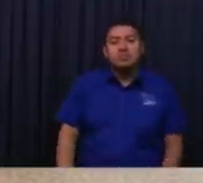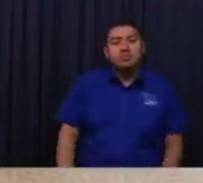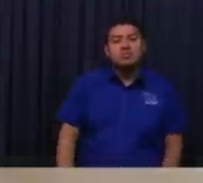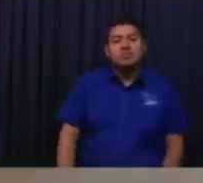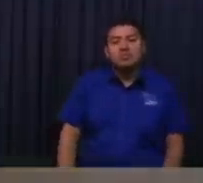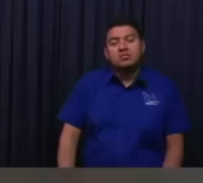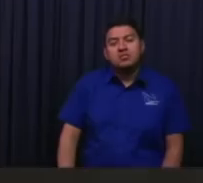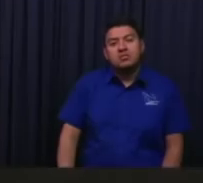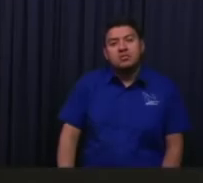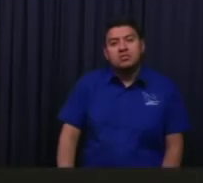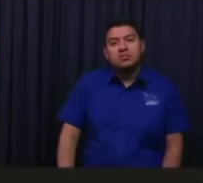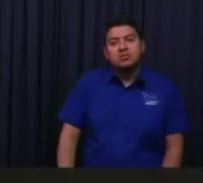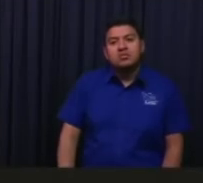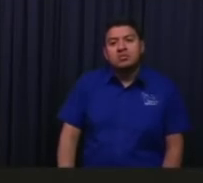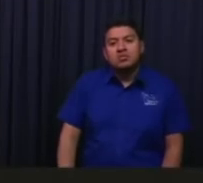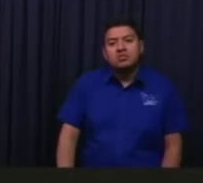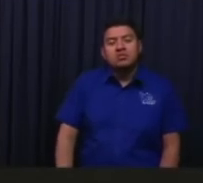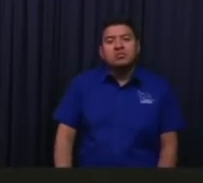Hay una